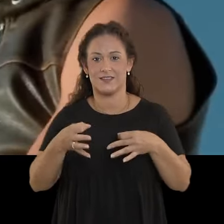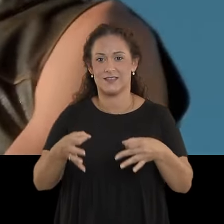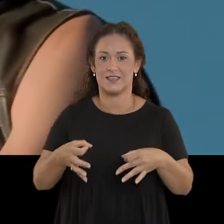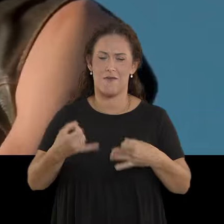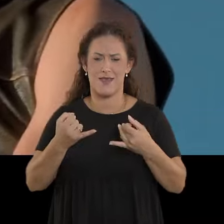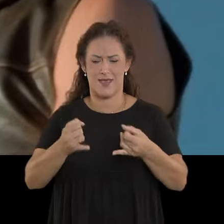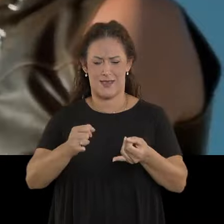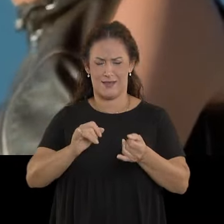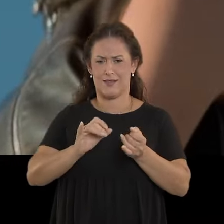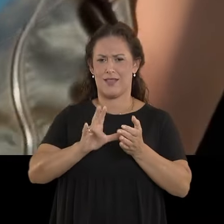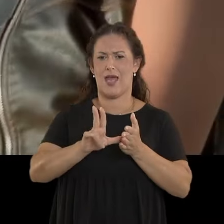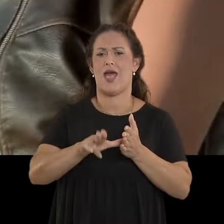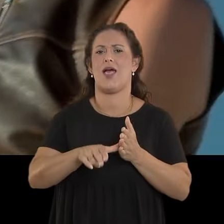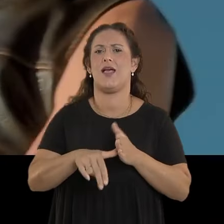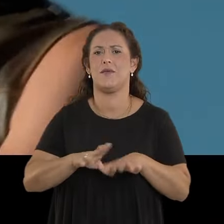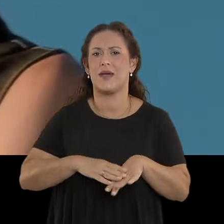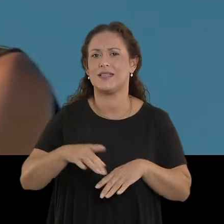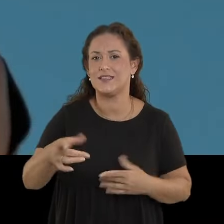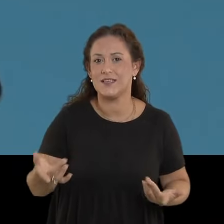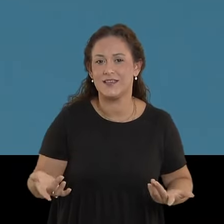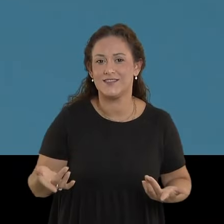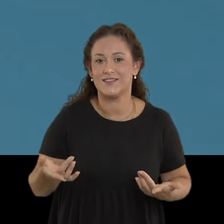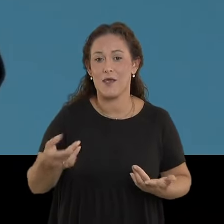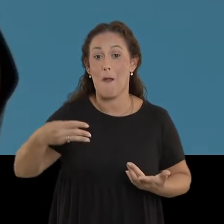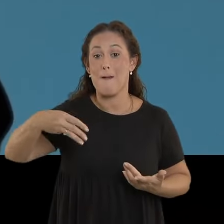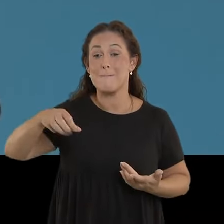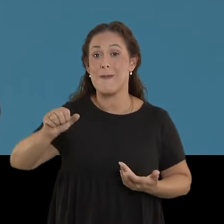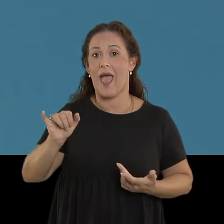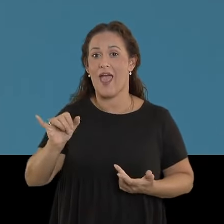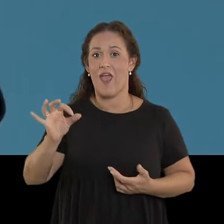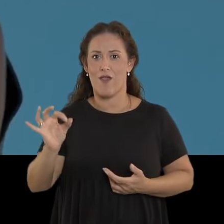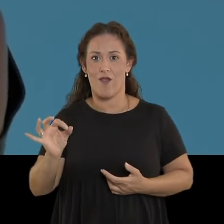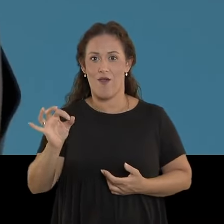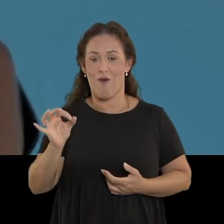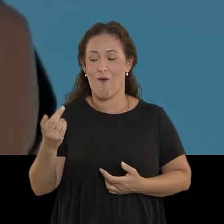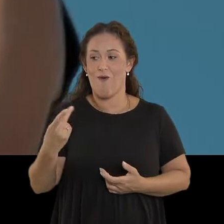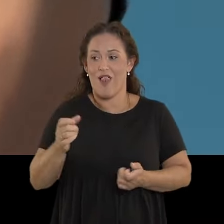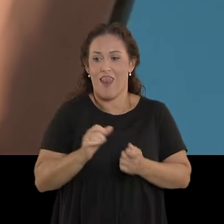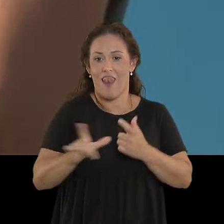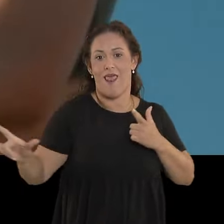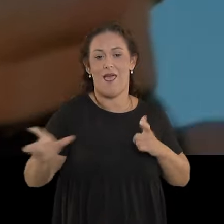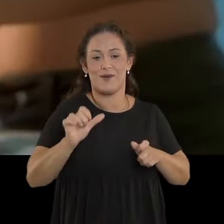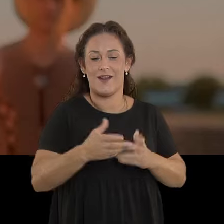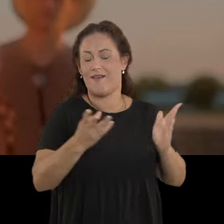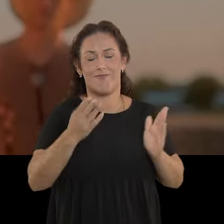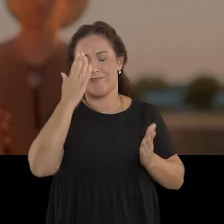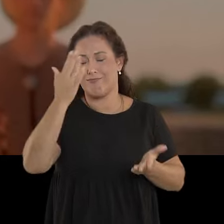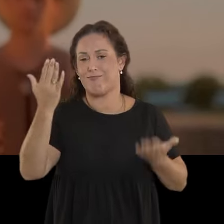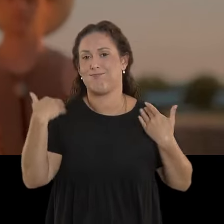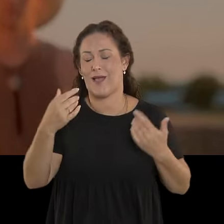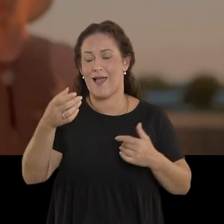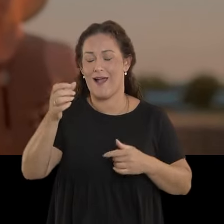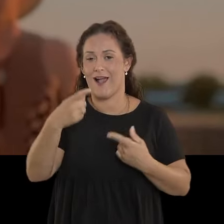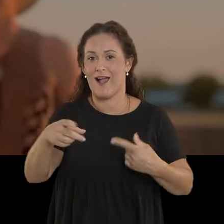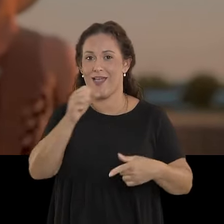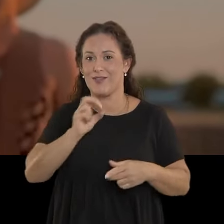siempre llego tarde para ti. Mayo, vámonos lejos y olvidémonos del resto mientras